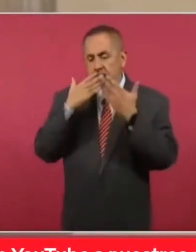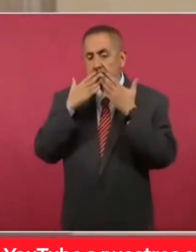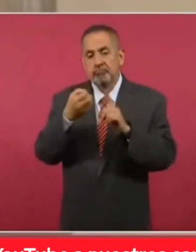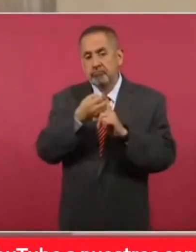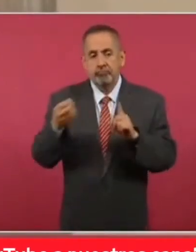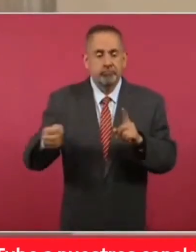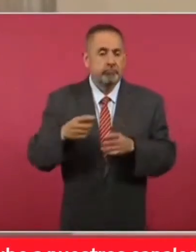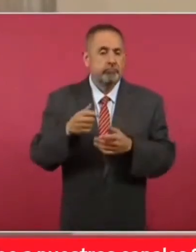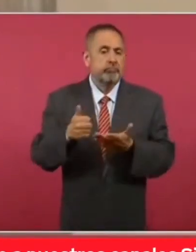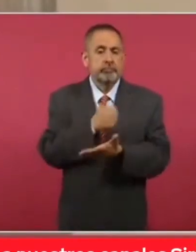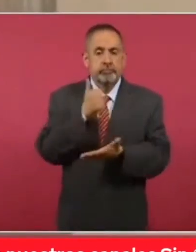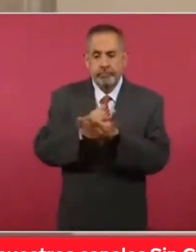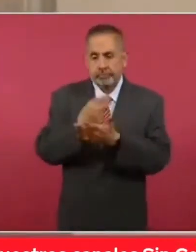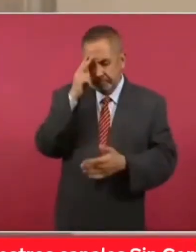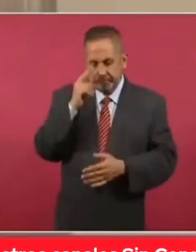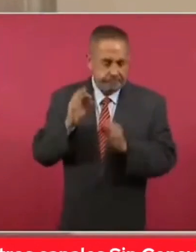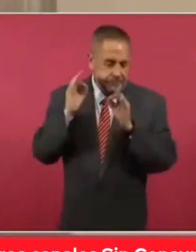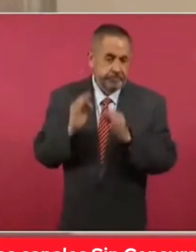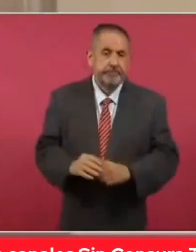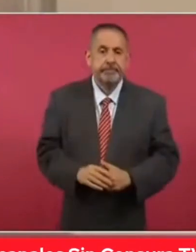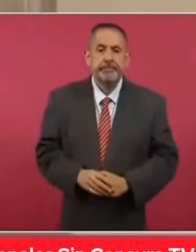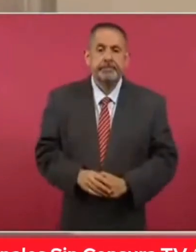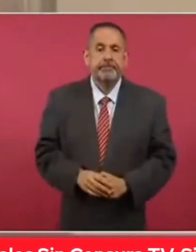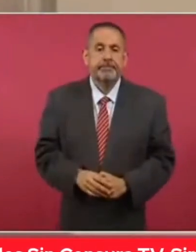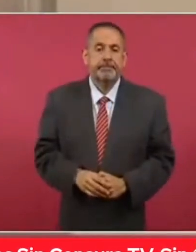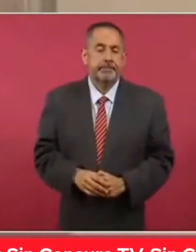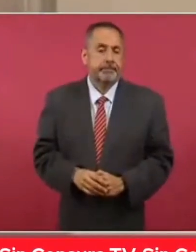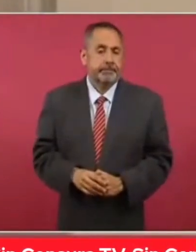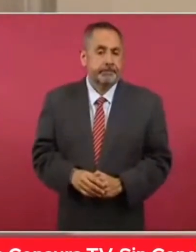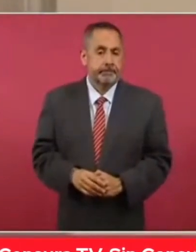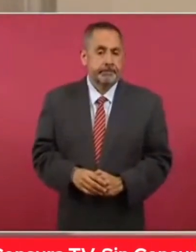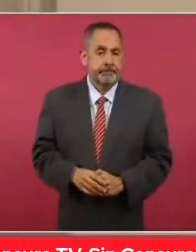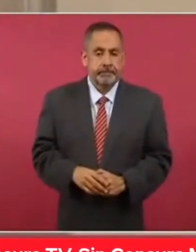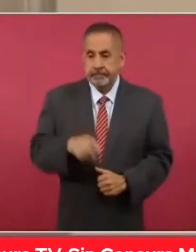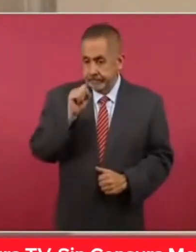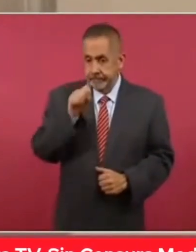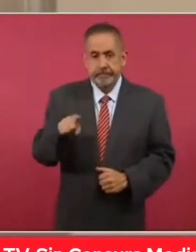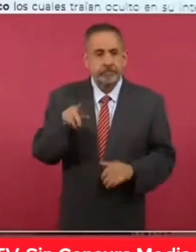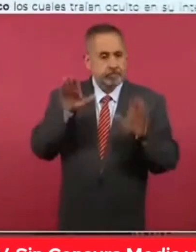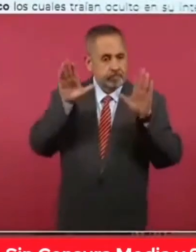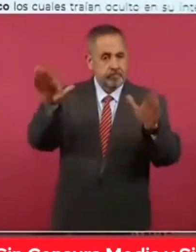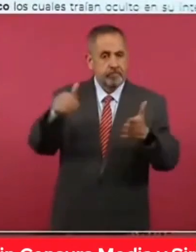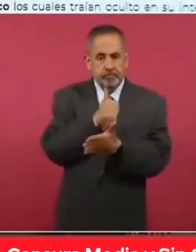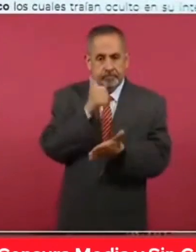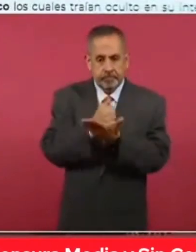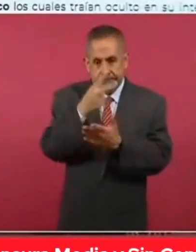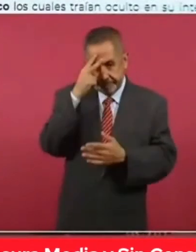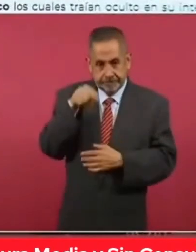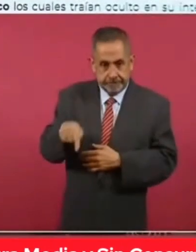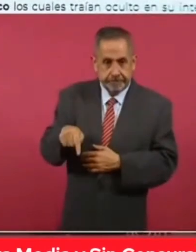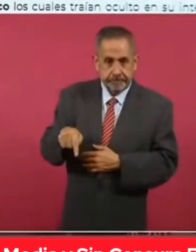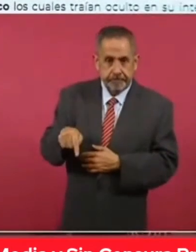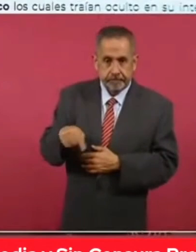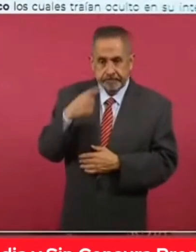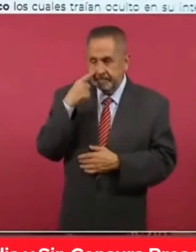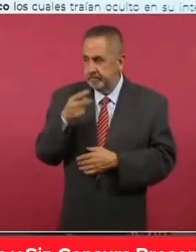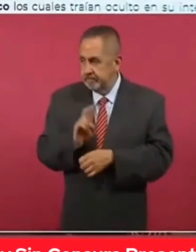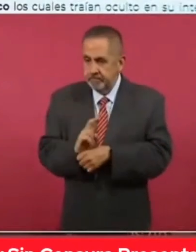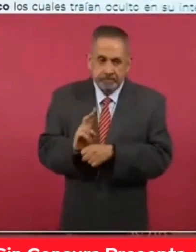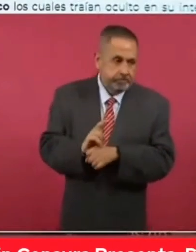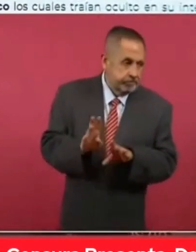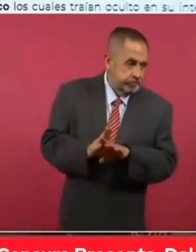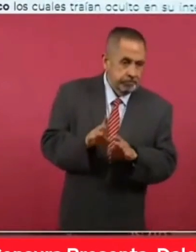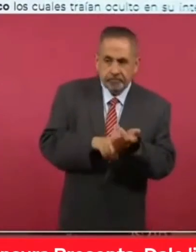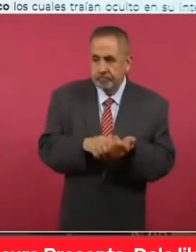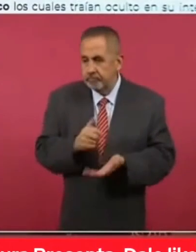de la Ciudad de México la que sigue por favor ahí mismo en el aeropuerto de la Ciudad de México con esta buena labor que